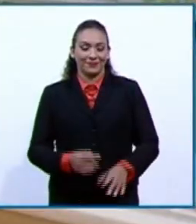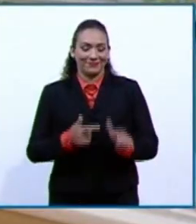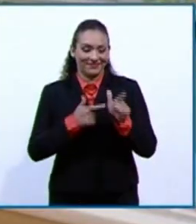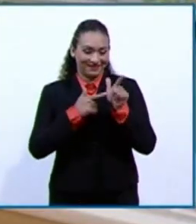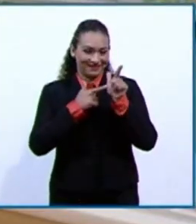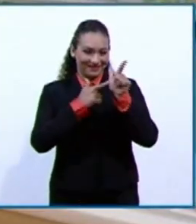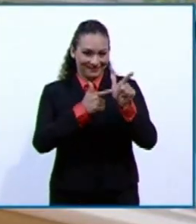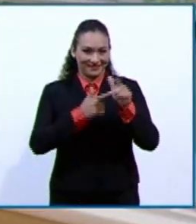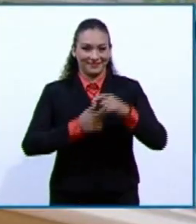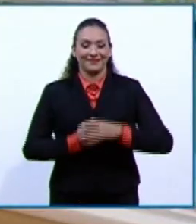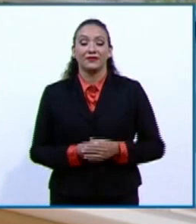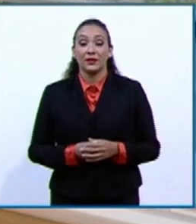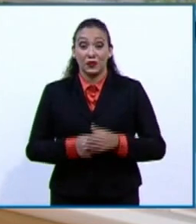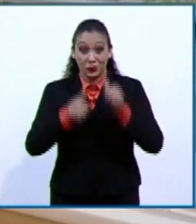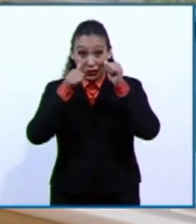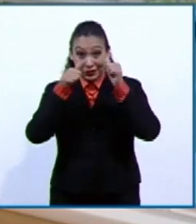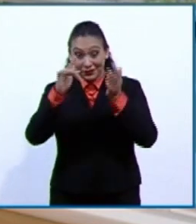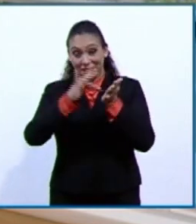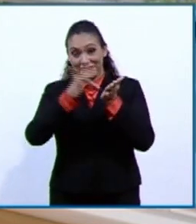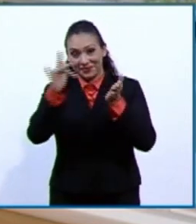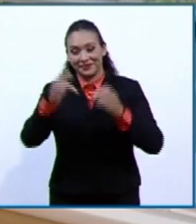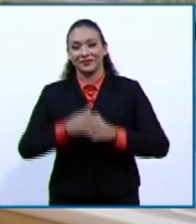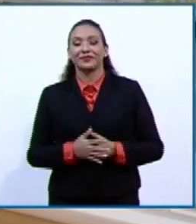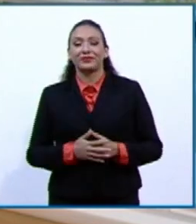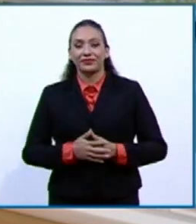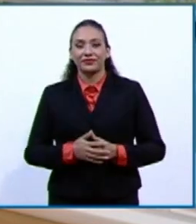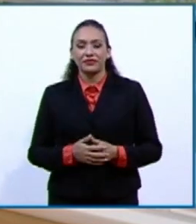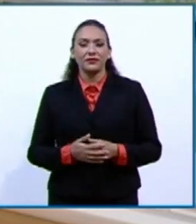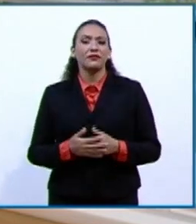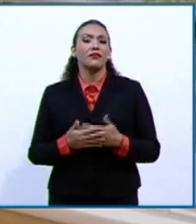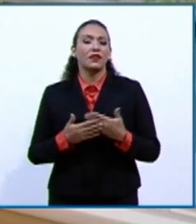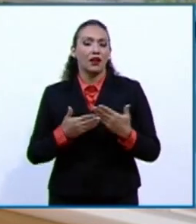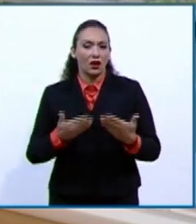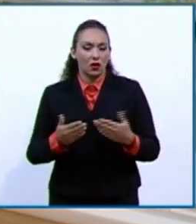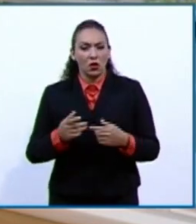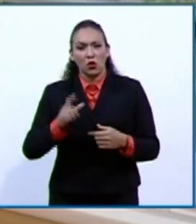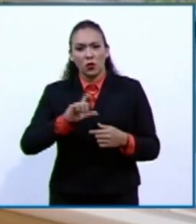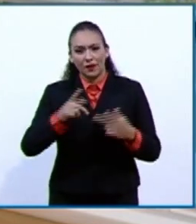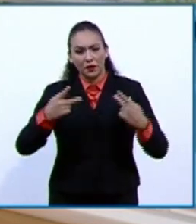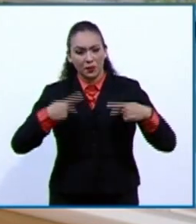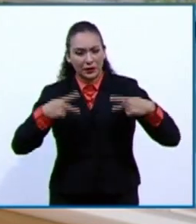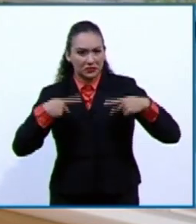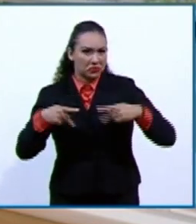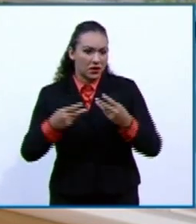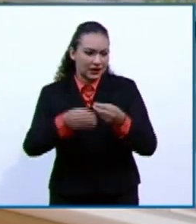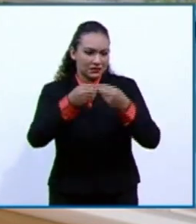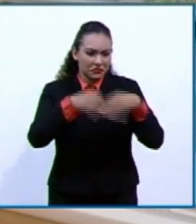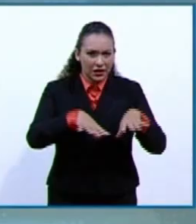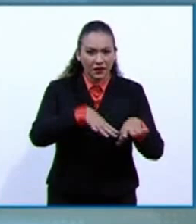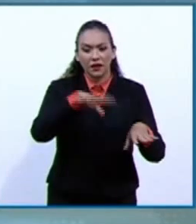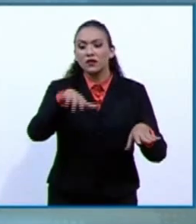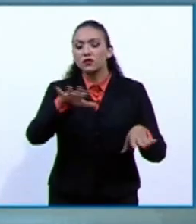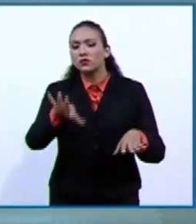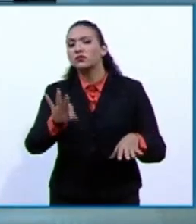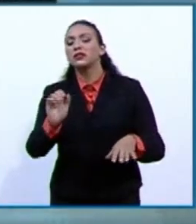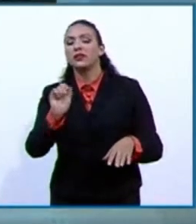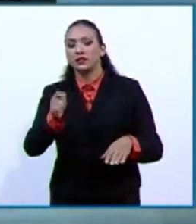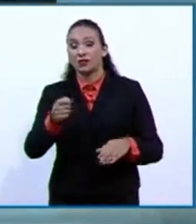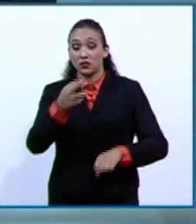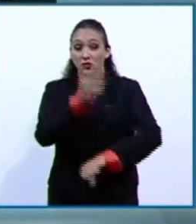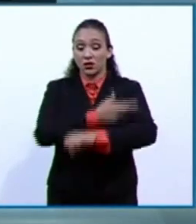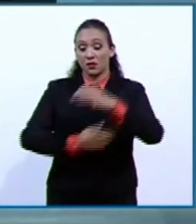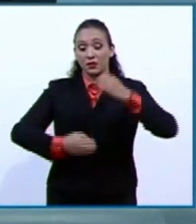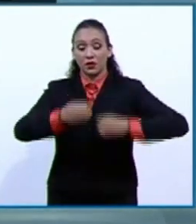Gracias por continuar con nosotros. Seguimos con las noticias. La declaración especial de ausencia es un procedimiento de jurisdicción voluntaria en materia